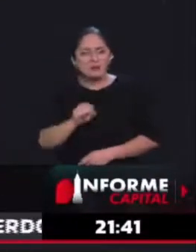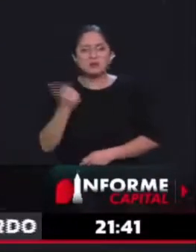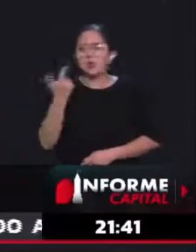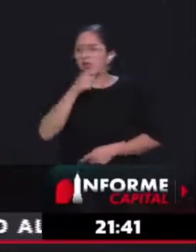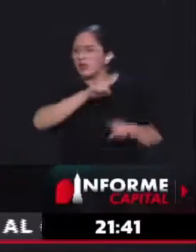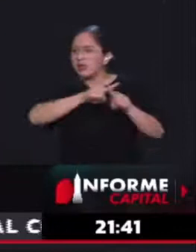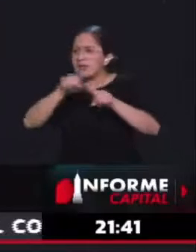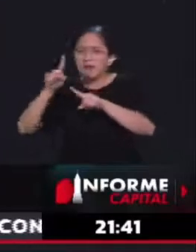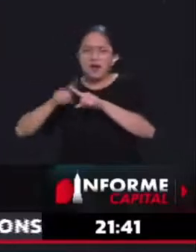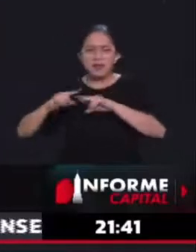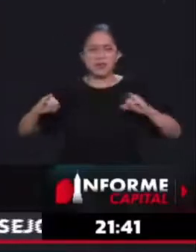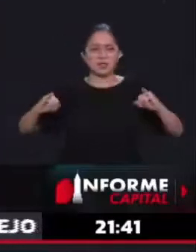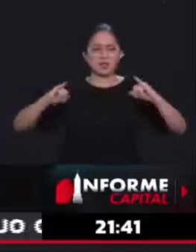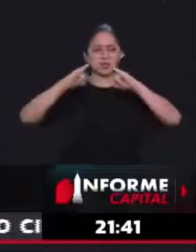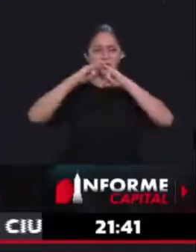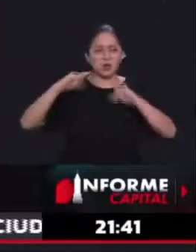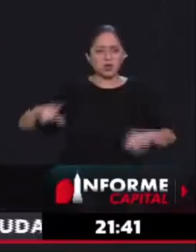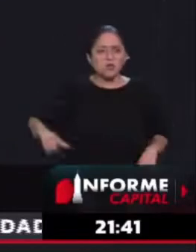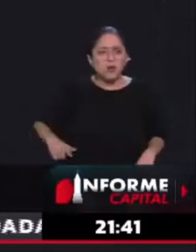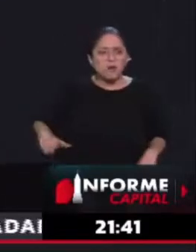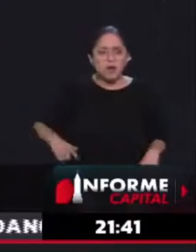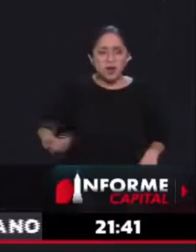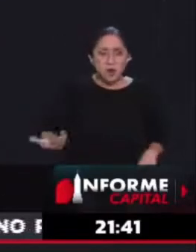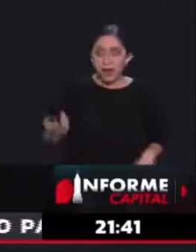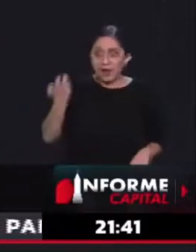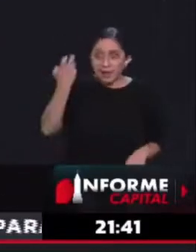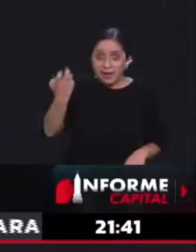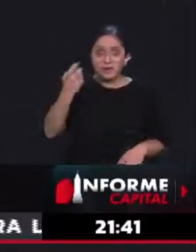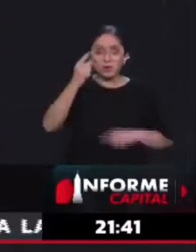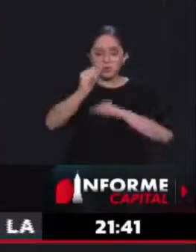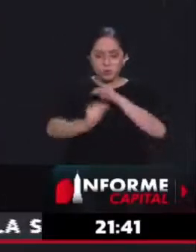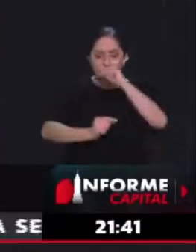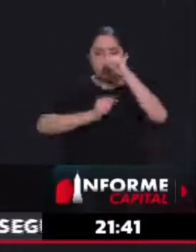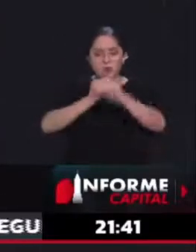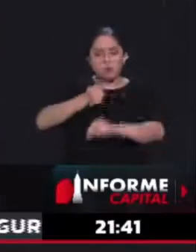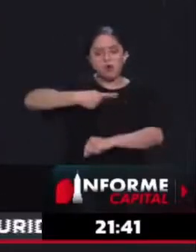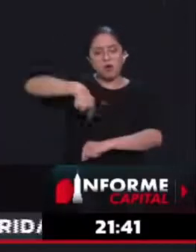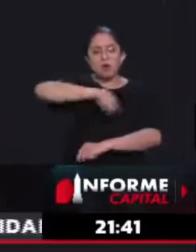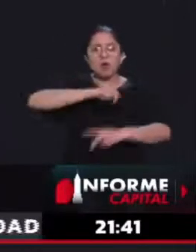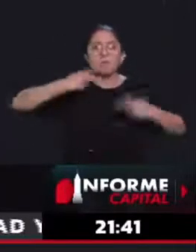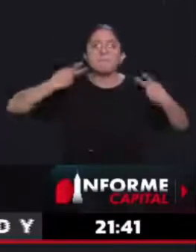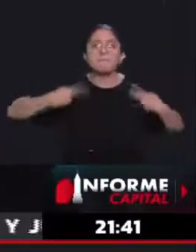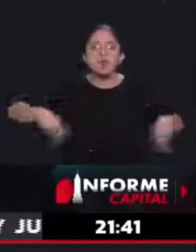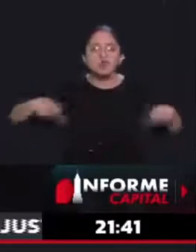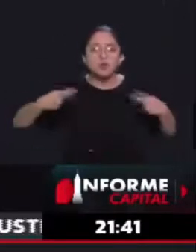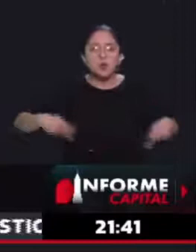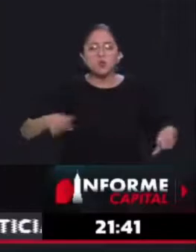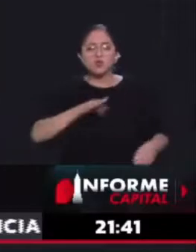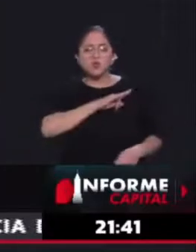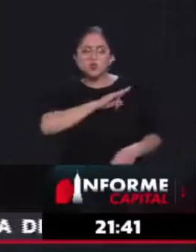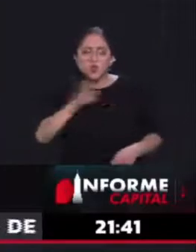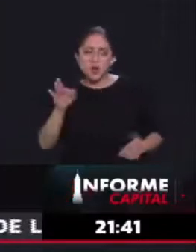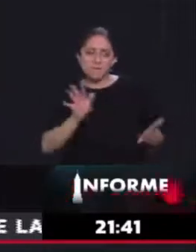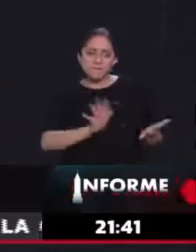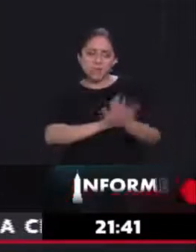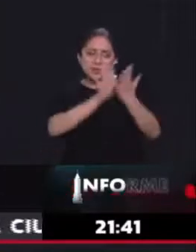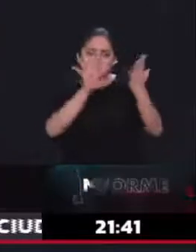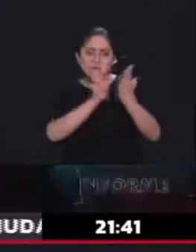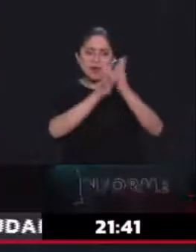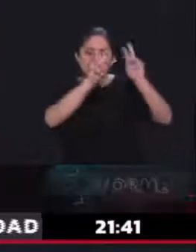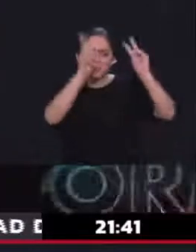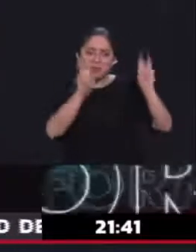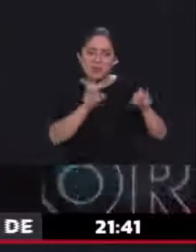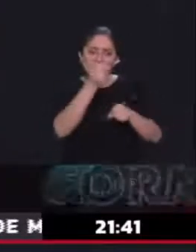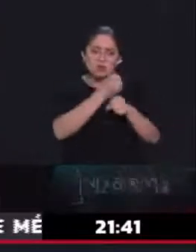público. Entonces, esas son acciones que van garantizando que las personas sean parte del panorama social, ¿no?